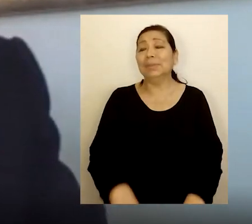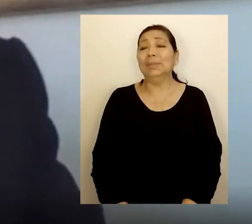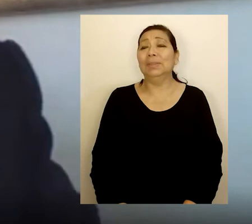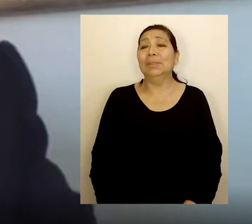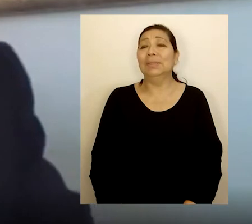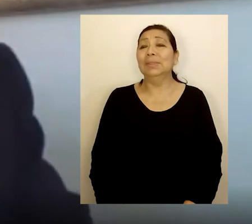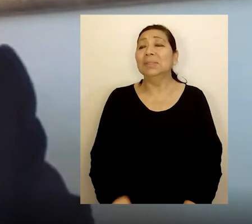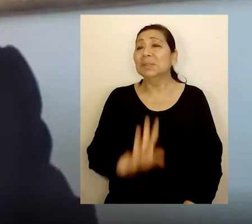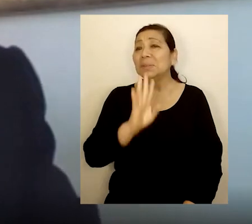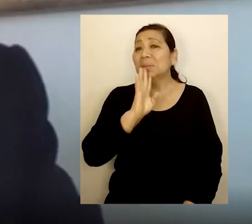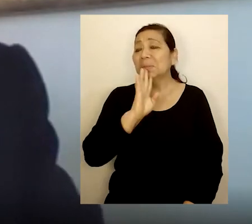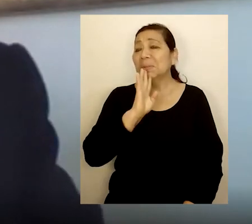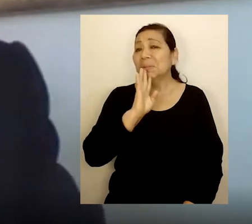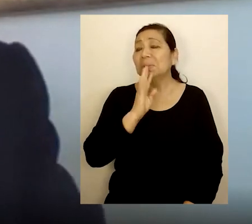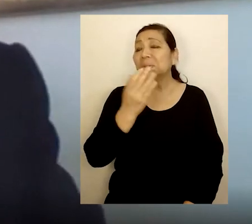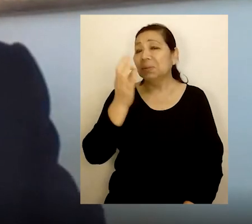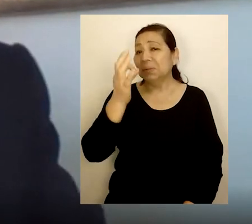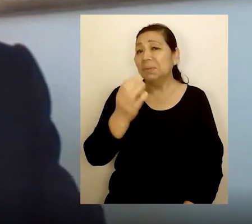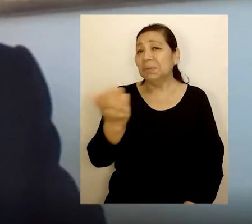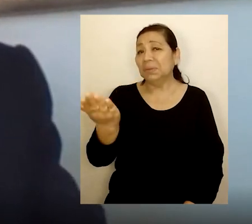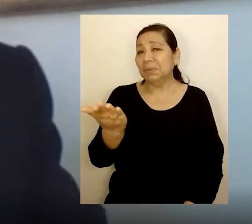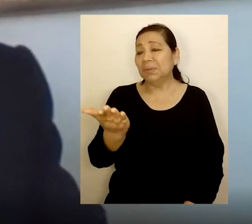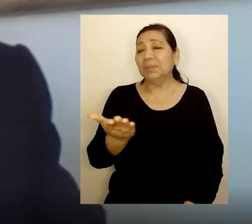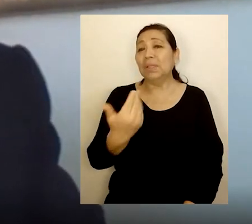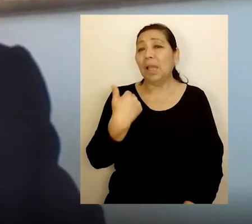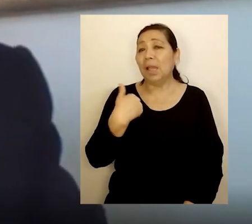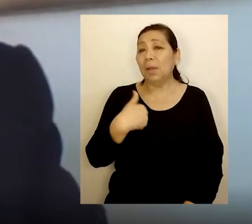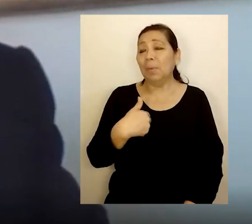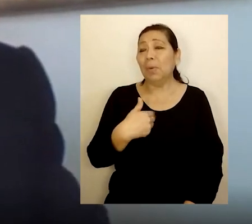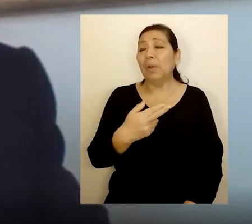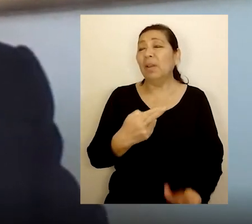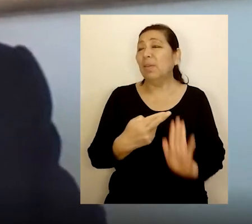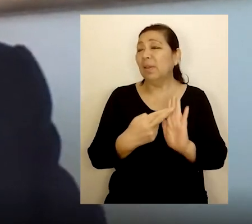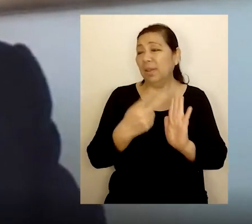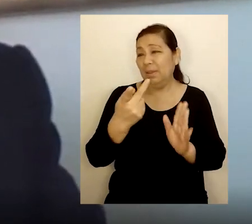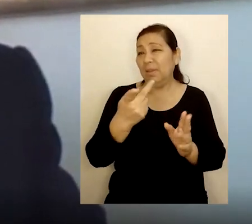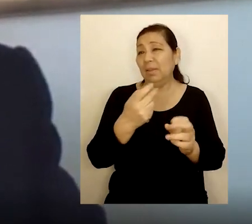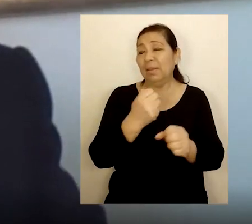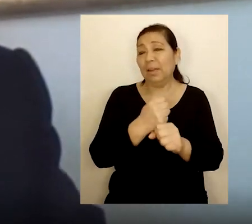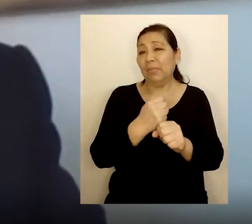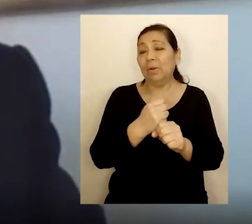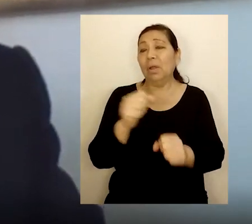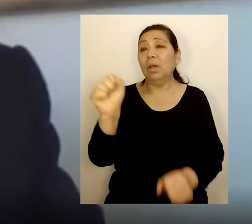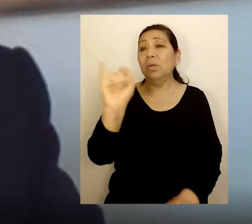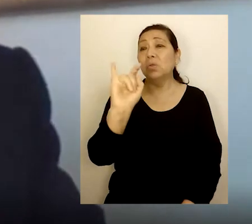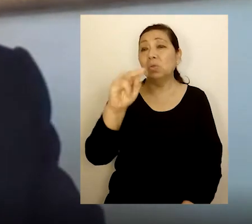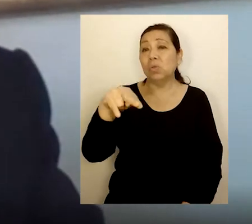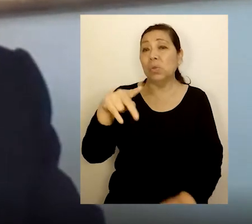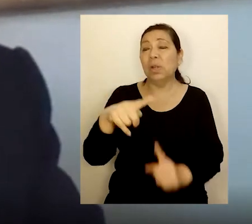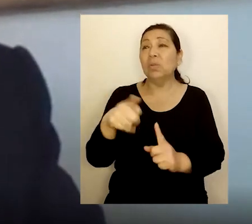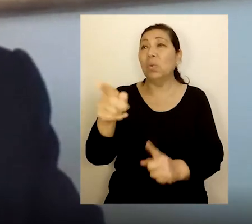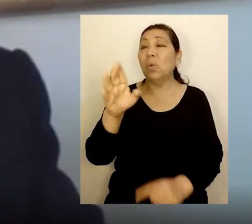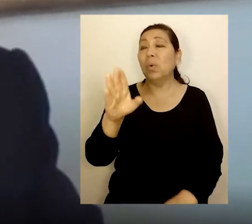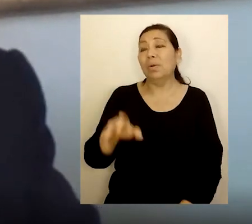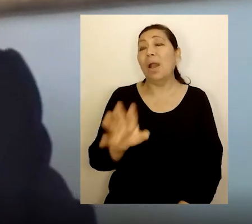a lo que acaba de afirmar el abogado representante de la SUNAT, señor